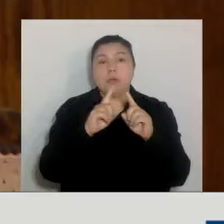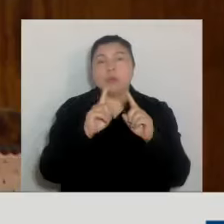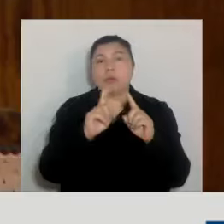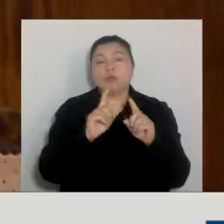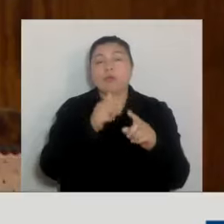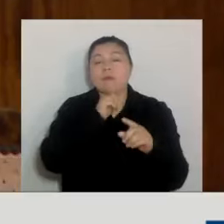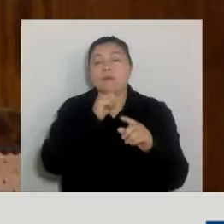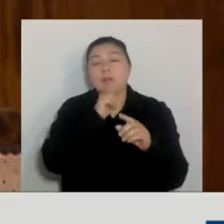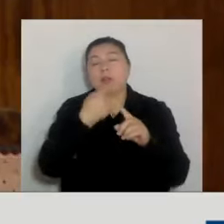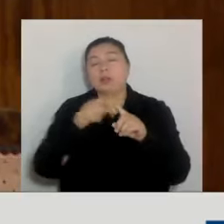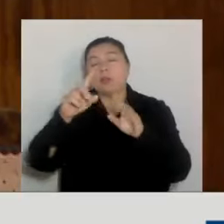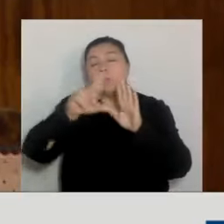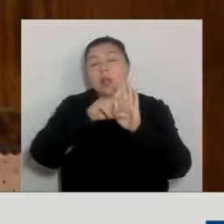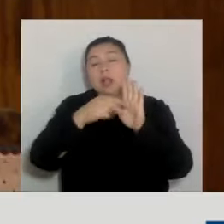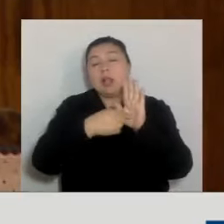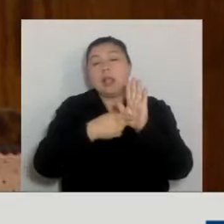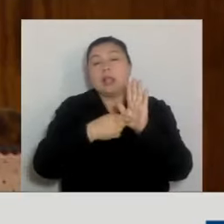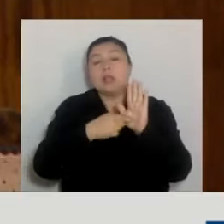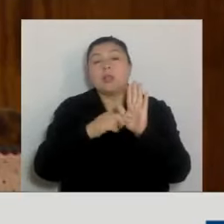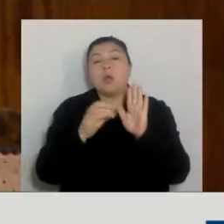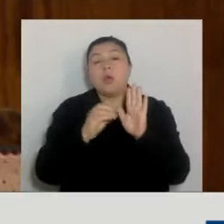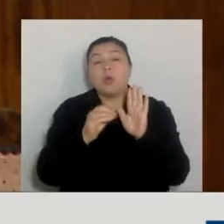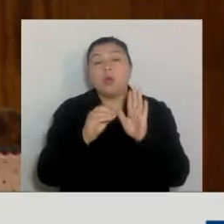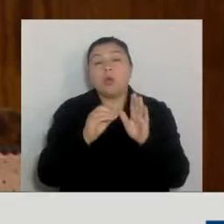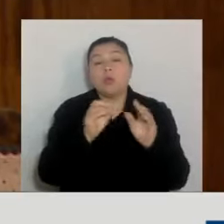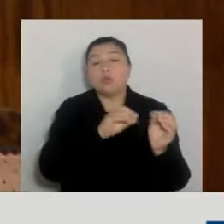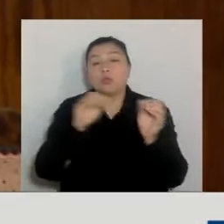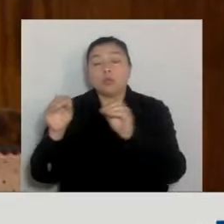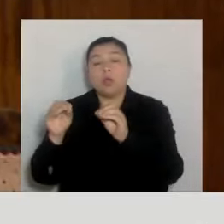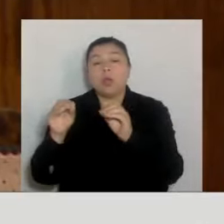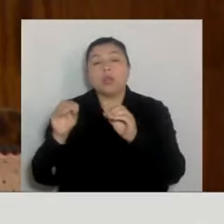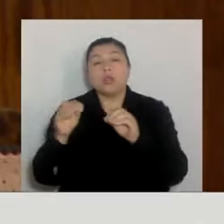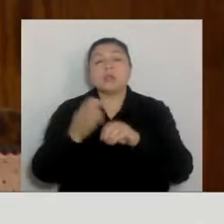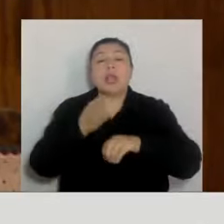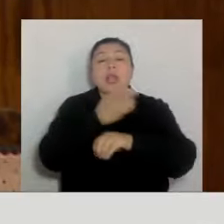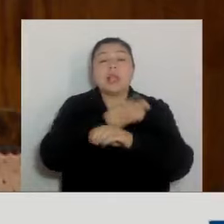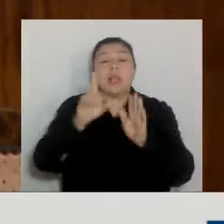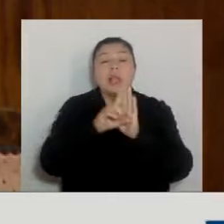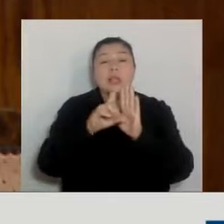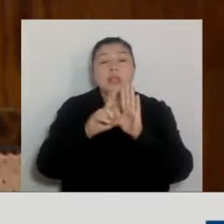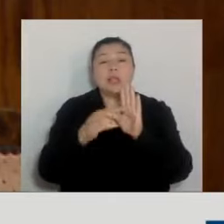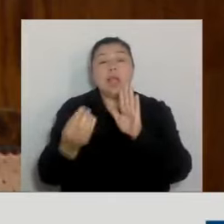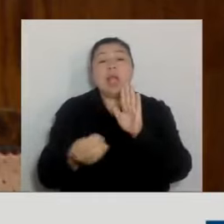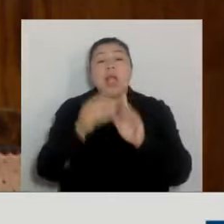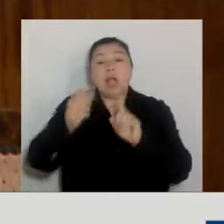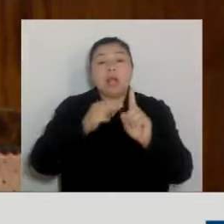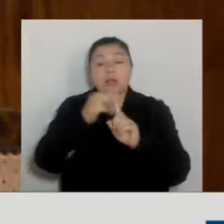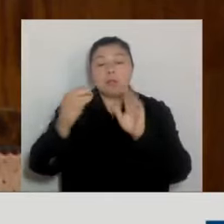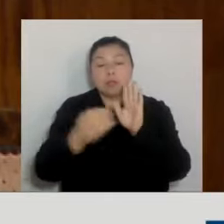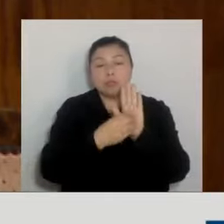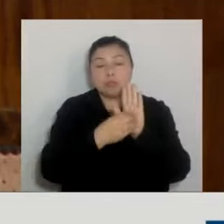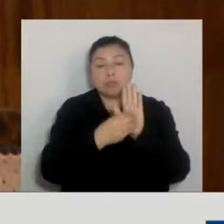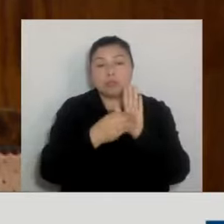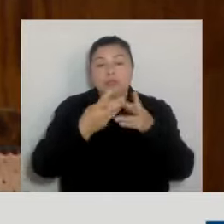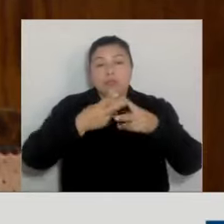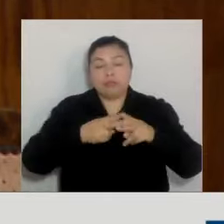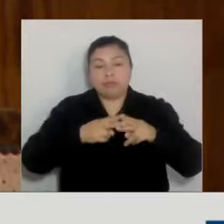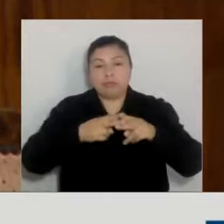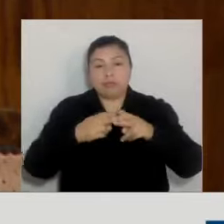leyes o tácitamente drogadas por leyes posteriores incorporó además la vinculación técnica de la agencia con